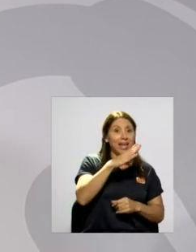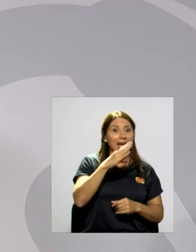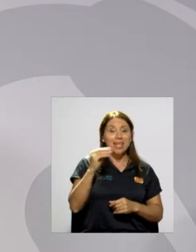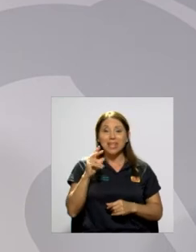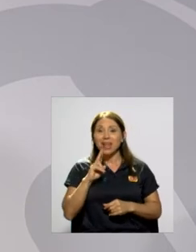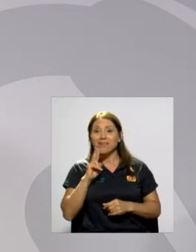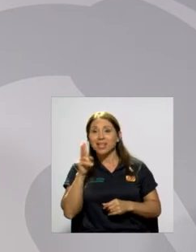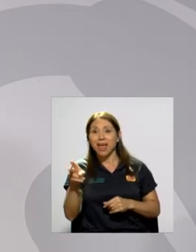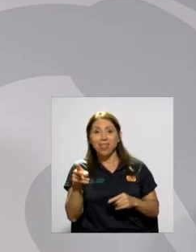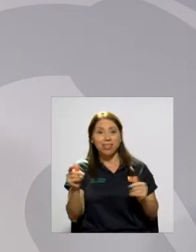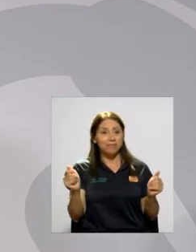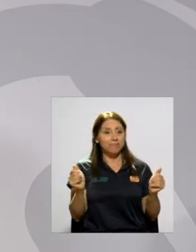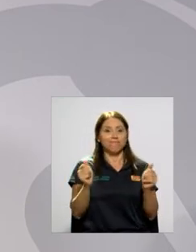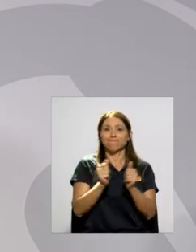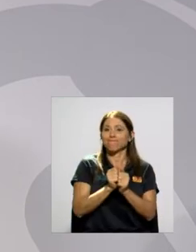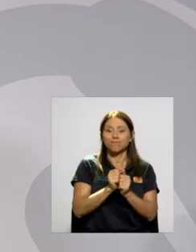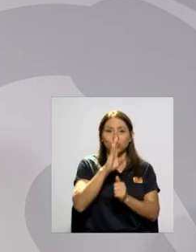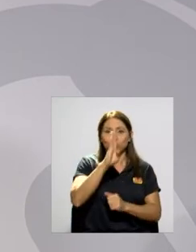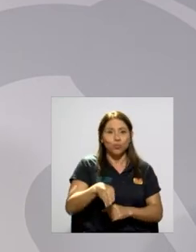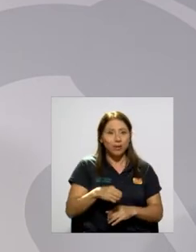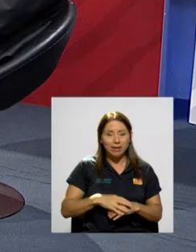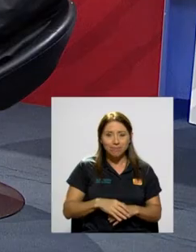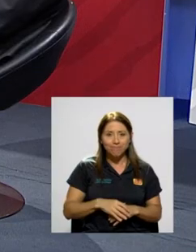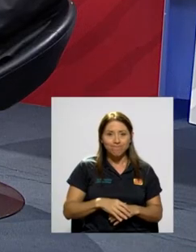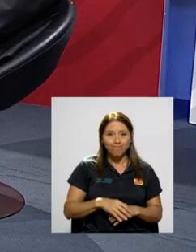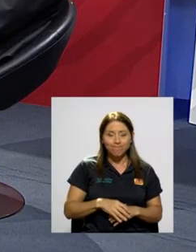la mano. Ana Arendt.